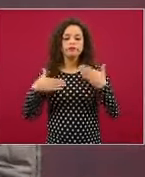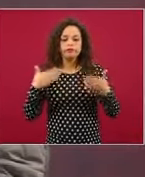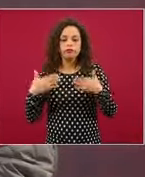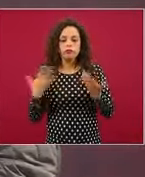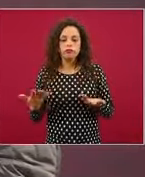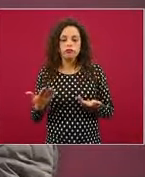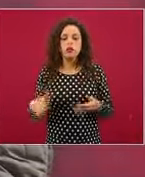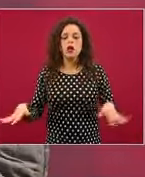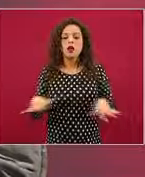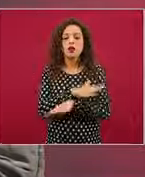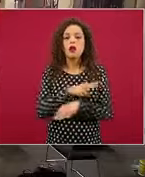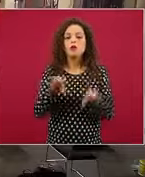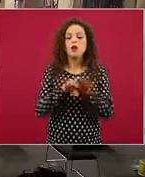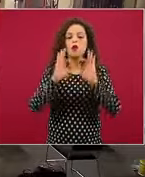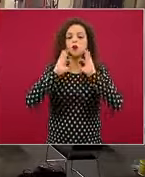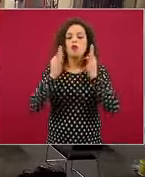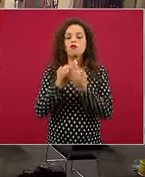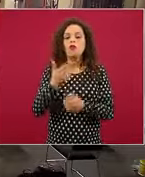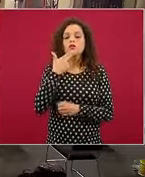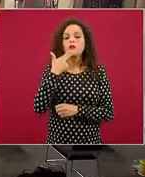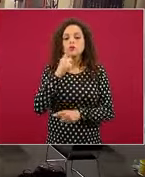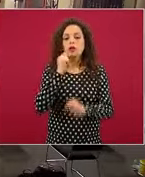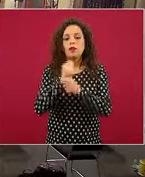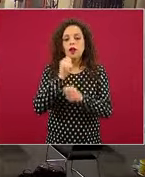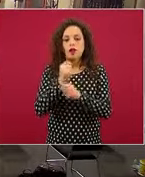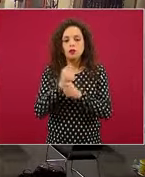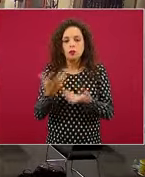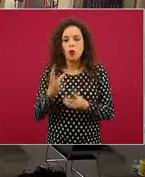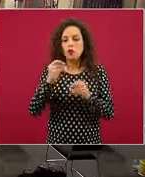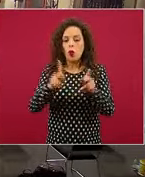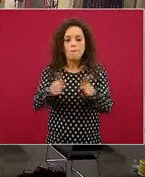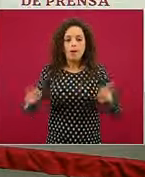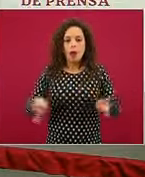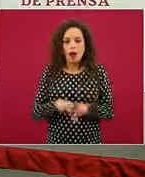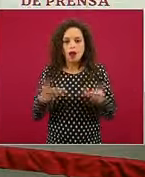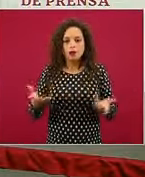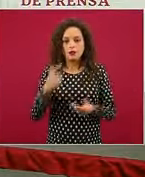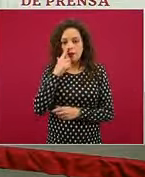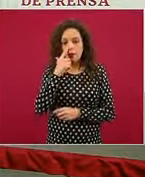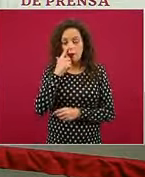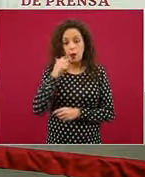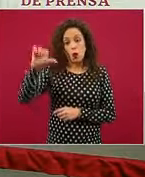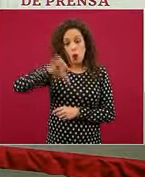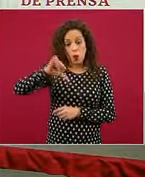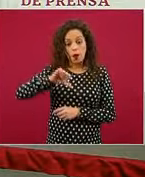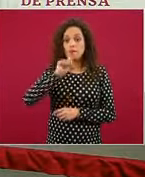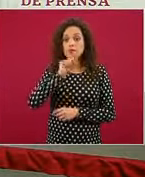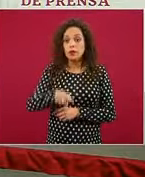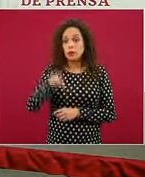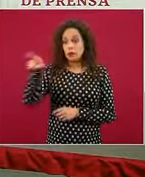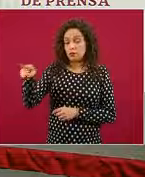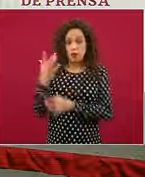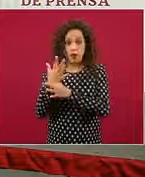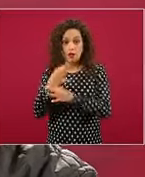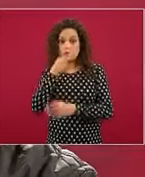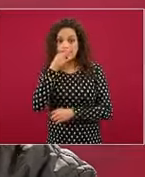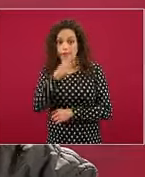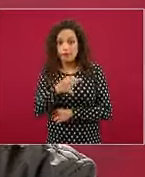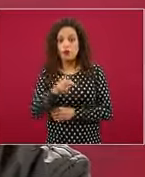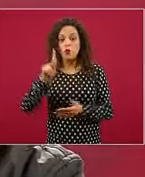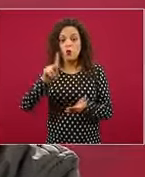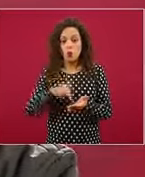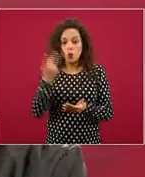del transporte público, restringiendo el acceso a ciertas plazas públicas. Hoy mismo la doctora Sheinbaum anunció que se vuelve a